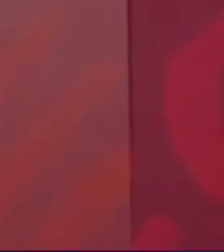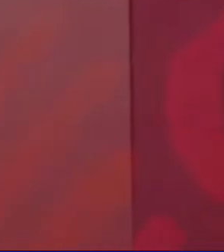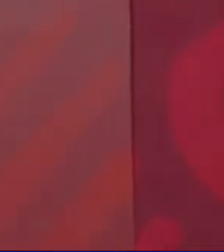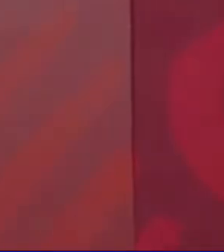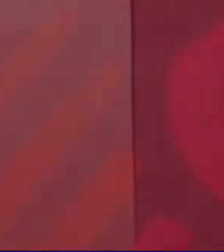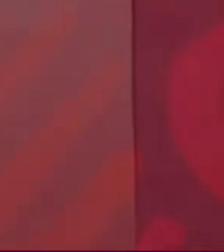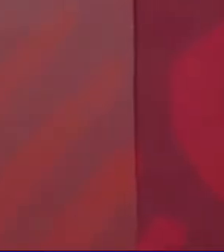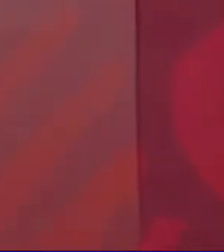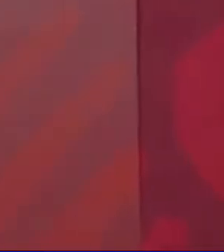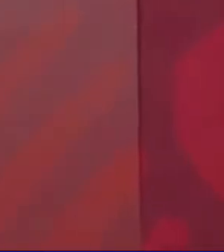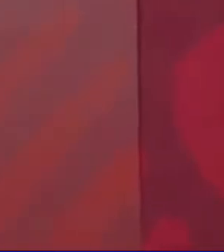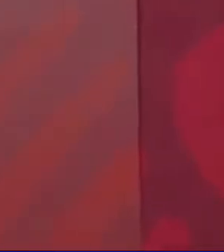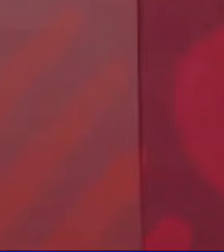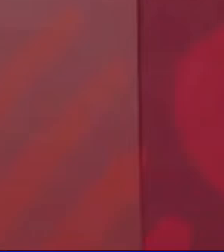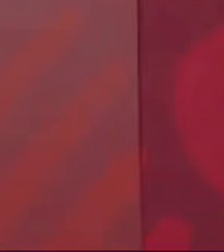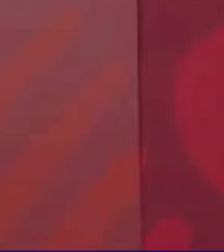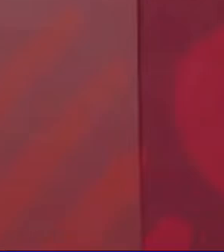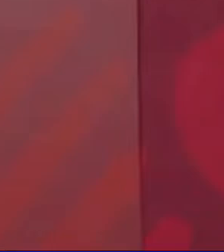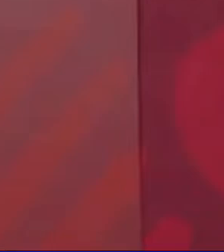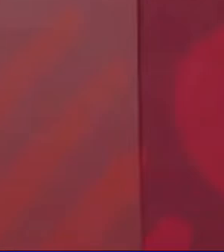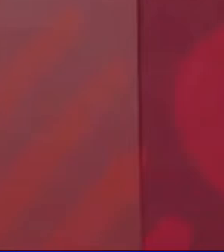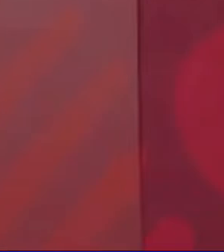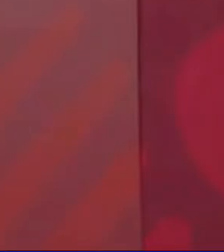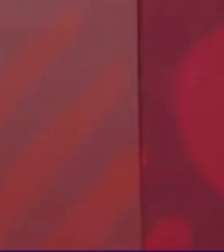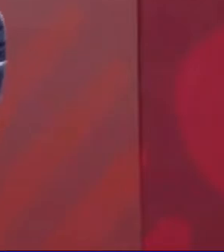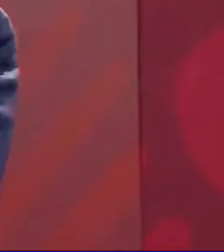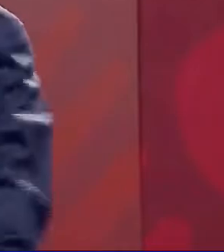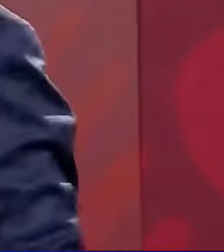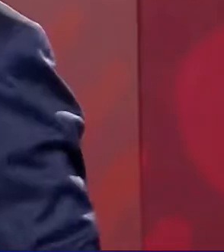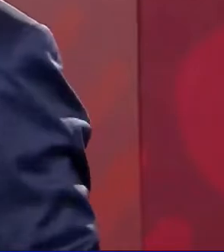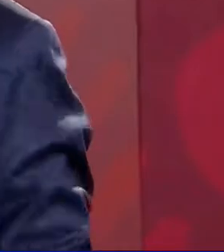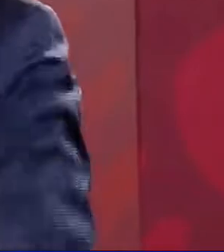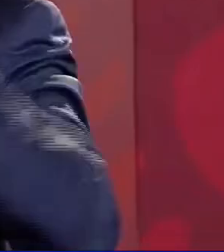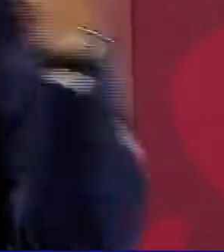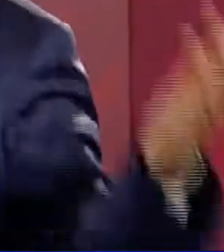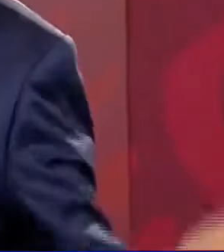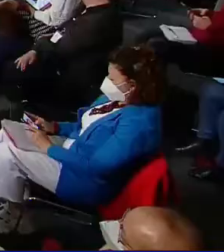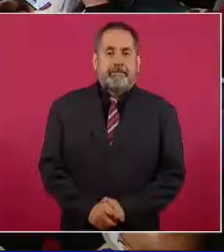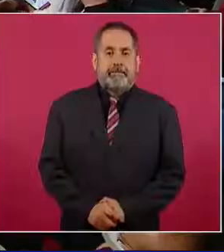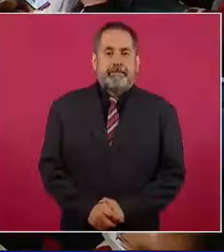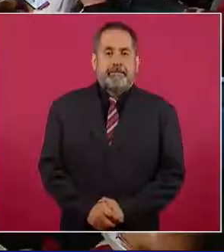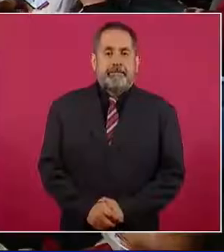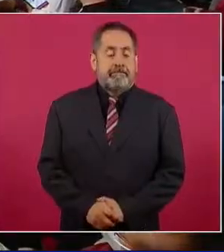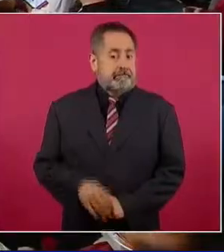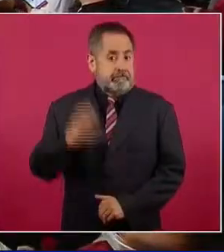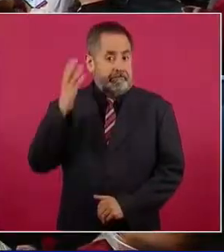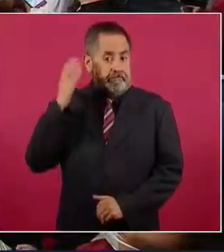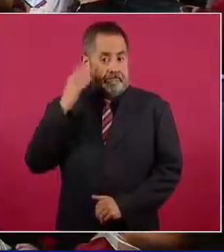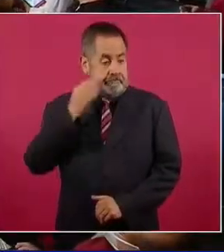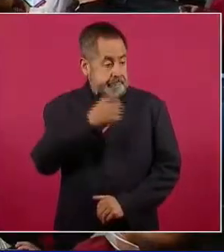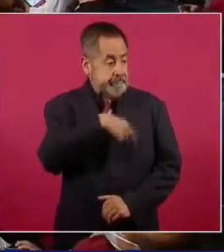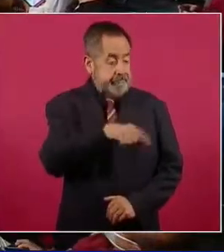y los trabajadores de la calle, los que se buscan la vida como pueden,